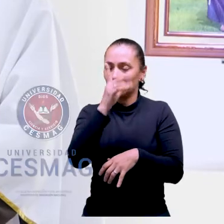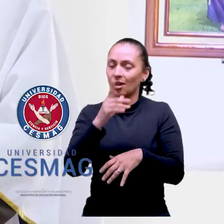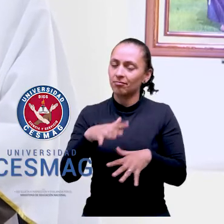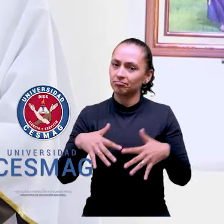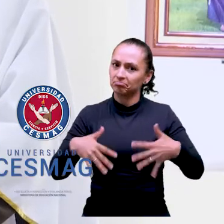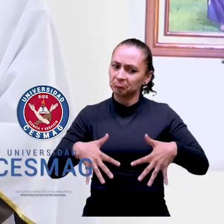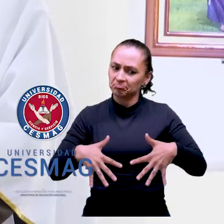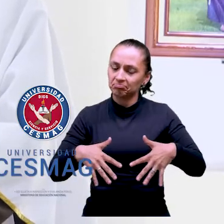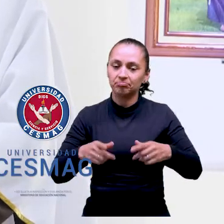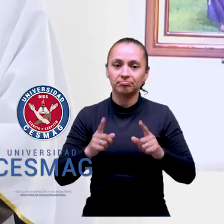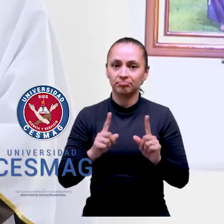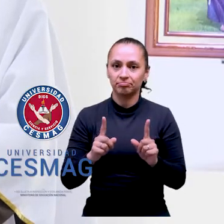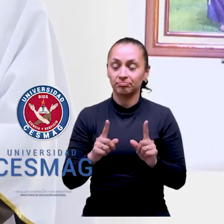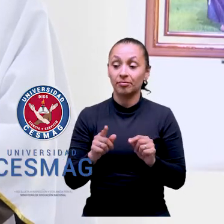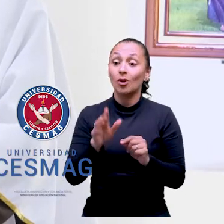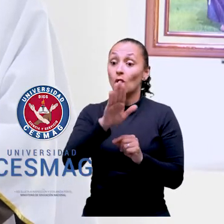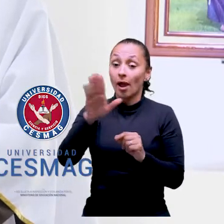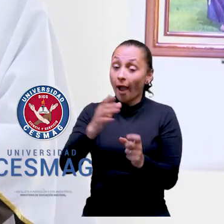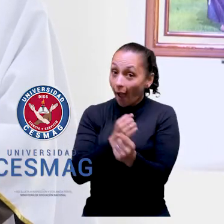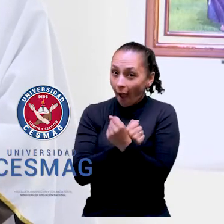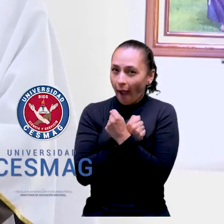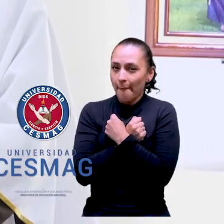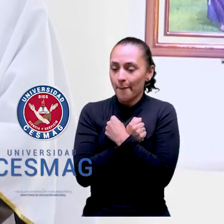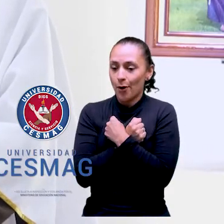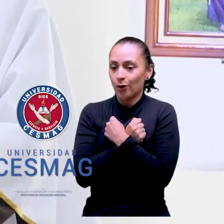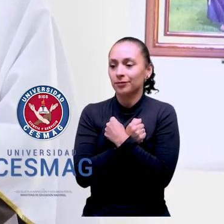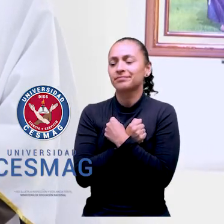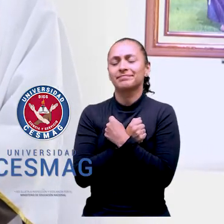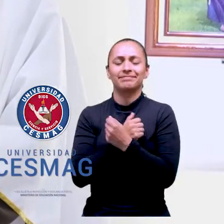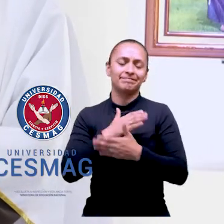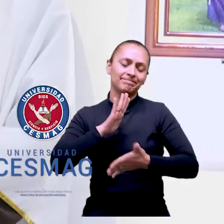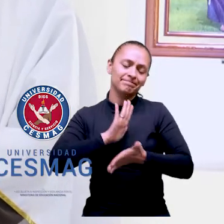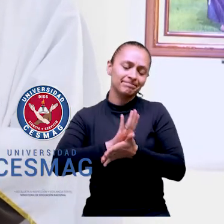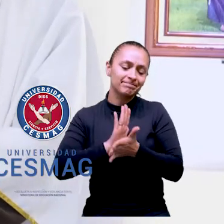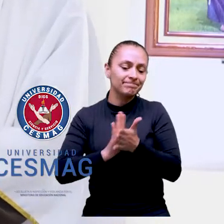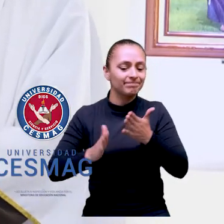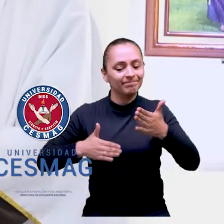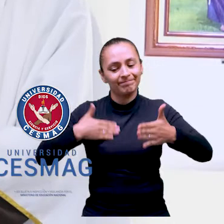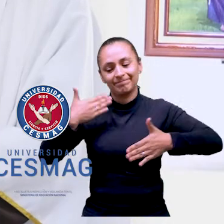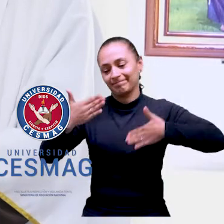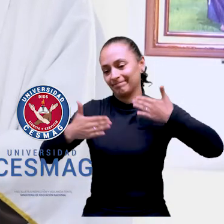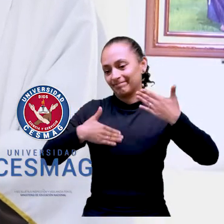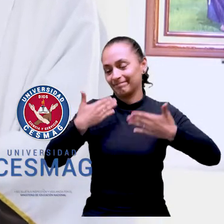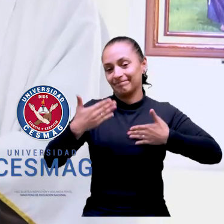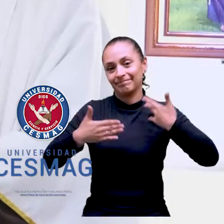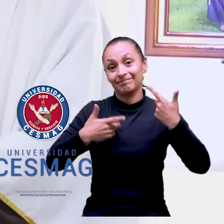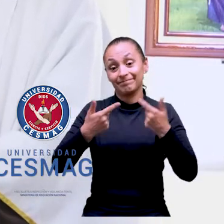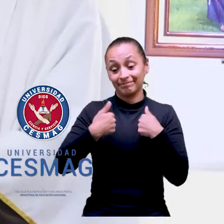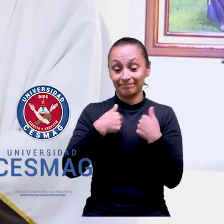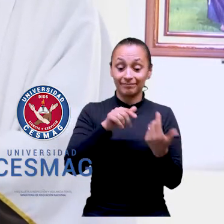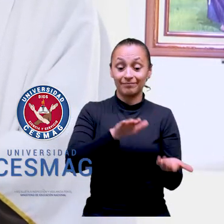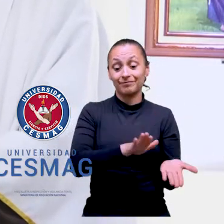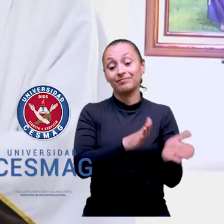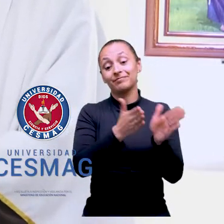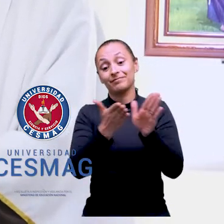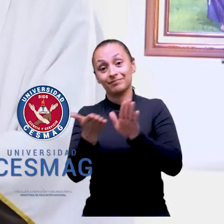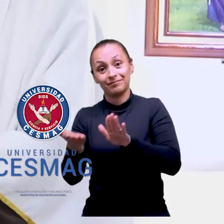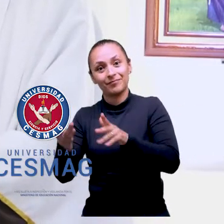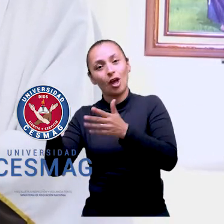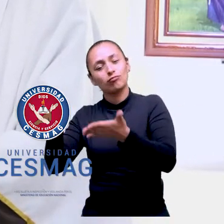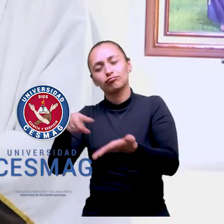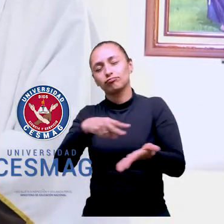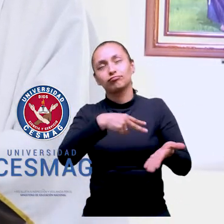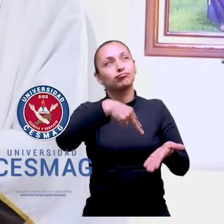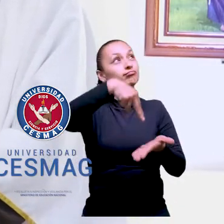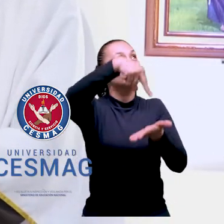corazón ni sea cobarde si me llamaran se alegrarían de que regreso al